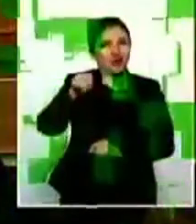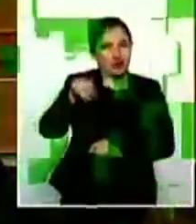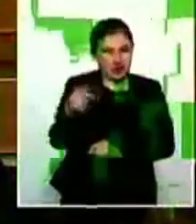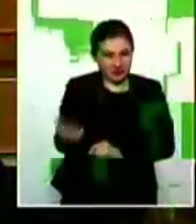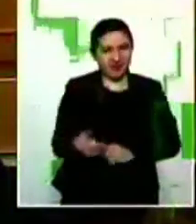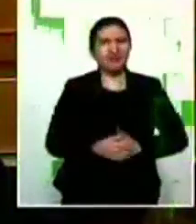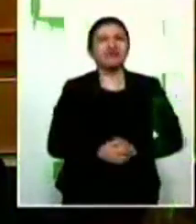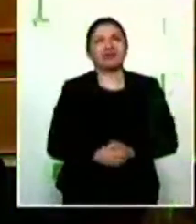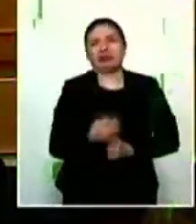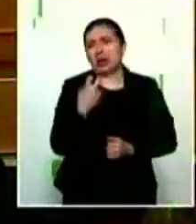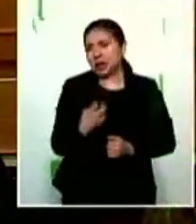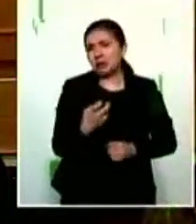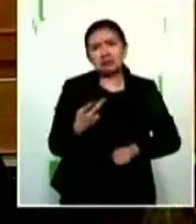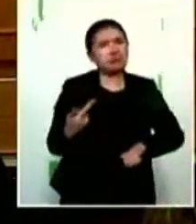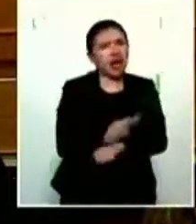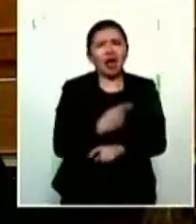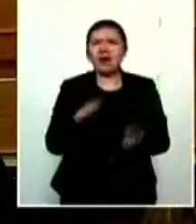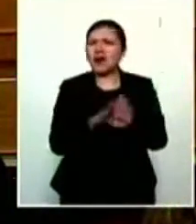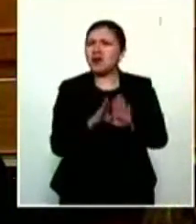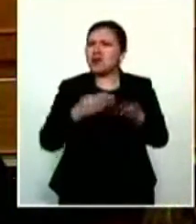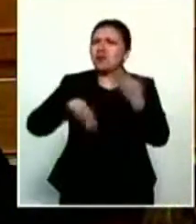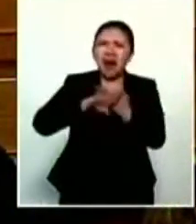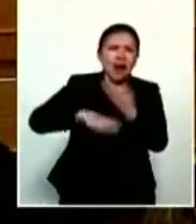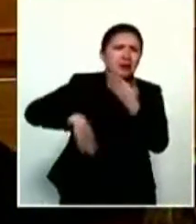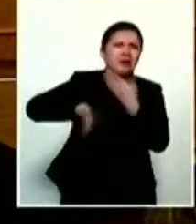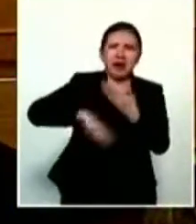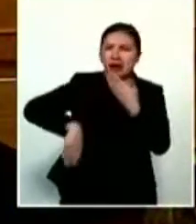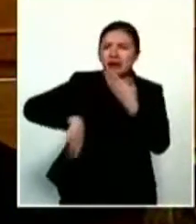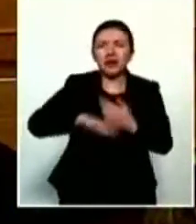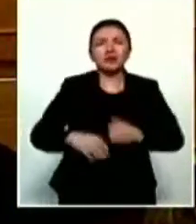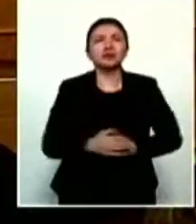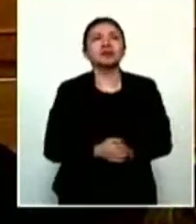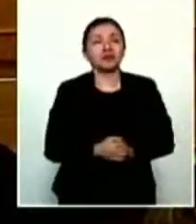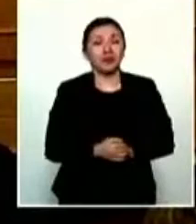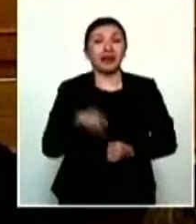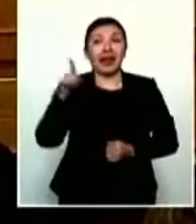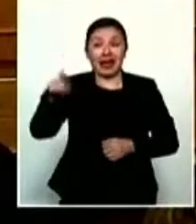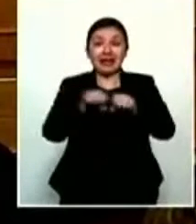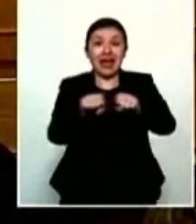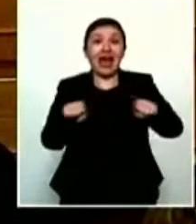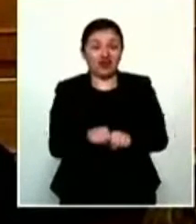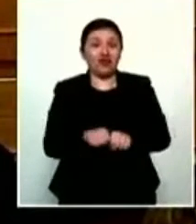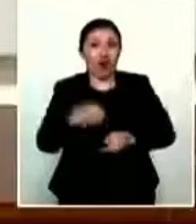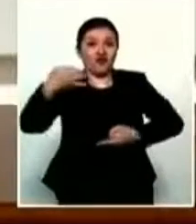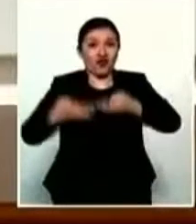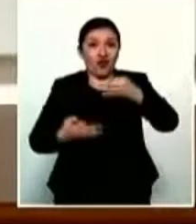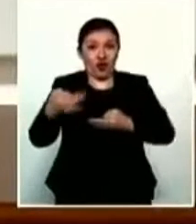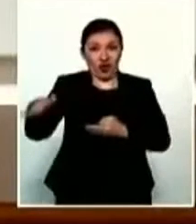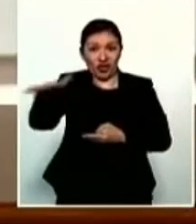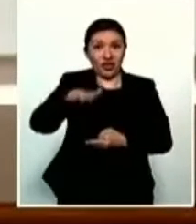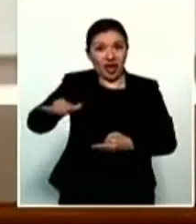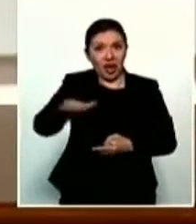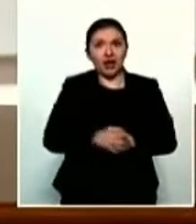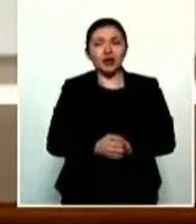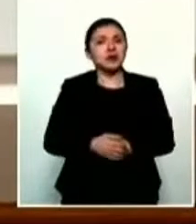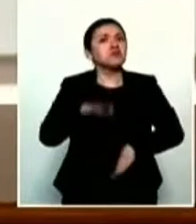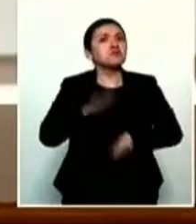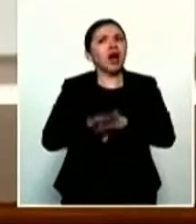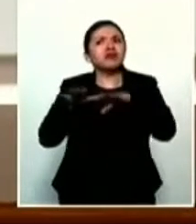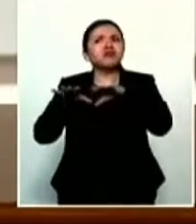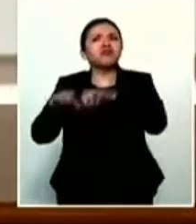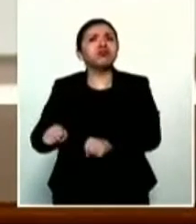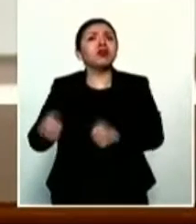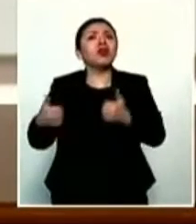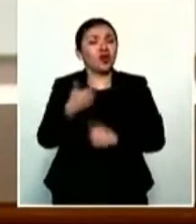Y así empezaron a pegar y pegar y pegar. Los salones de la Corte, los pasillos de la Corte, estuvieron tomados por el